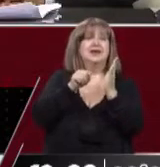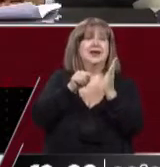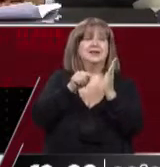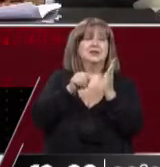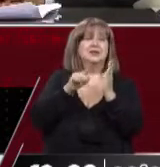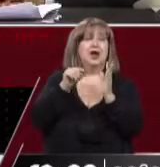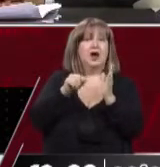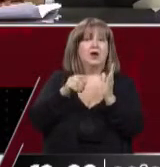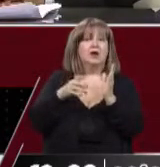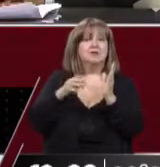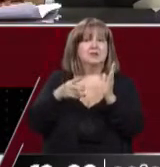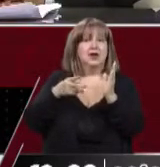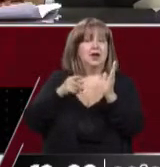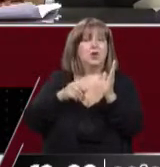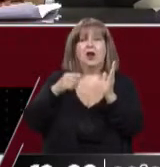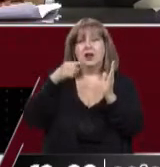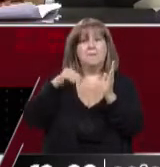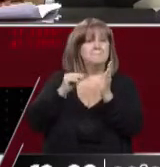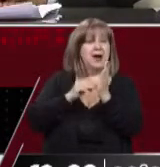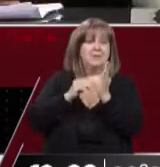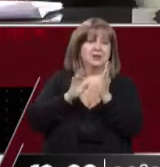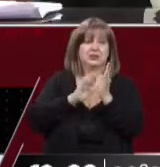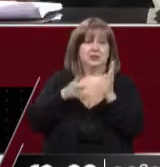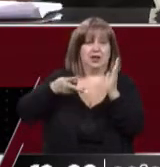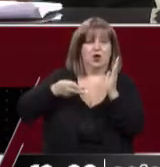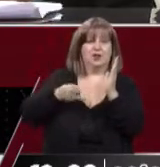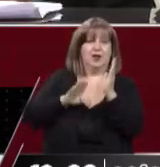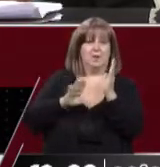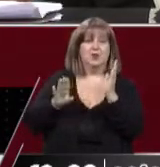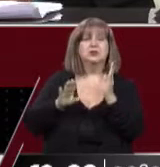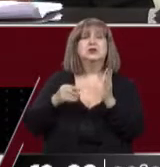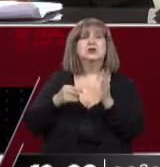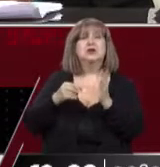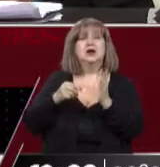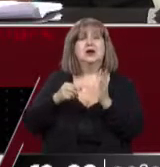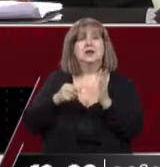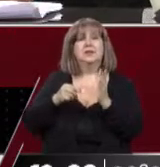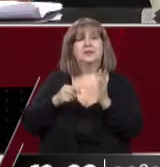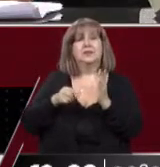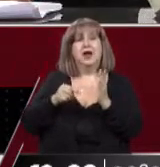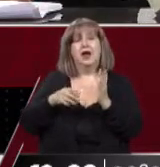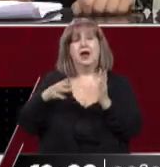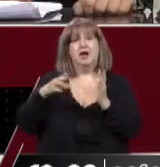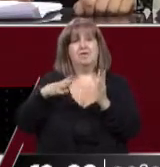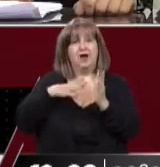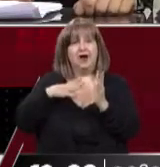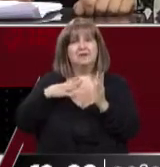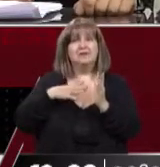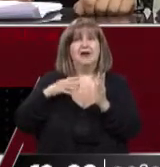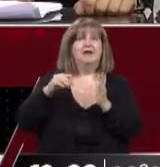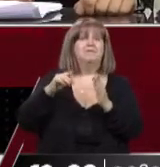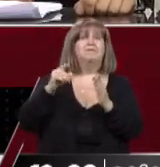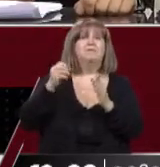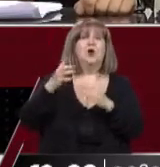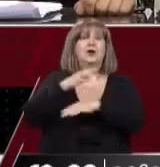había quedado un poco allí al margen y que es muy necesario en tiempos en que hay una gran porción de los habitantes de la Argentina debajo de la línea de pobreza